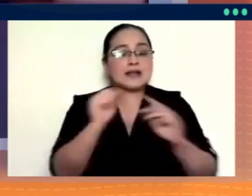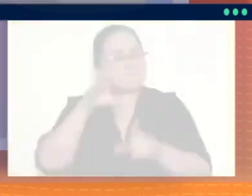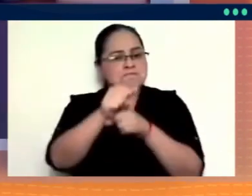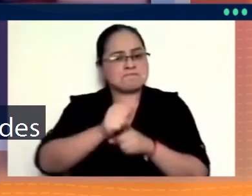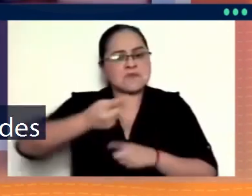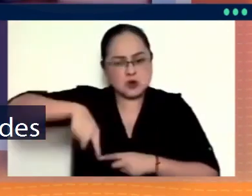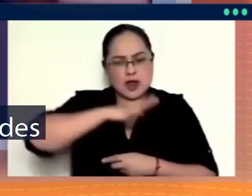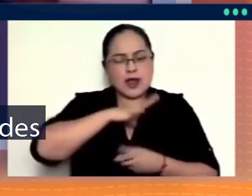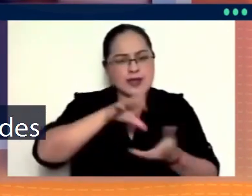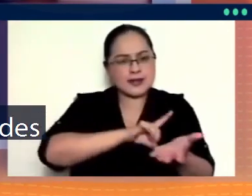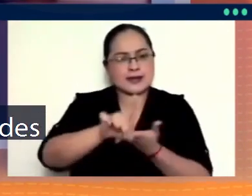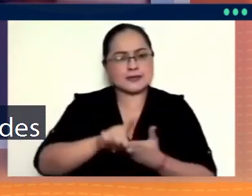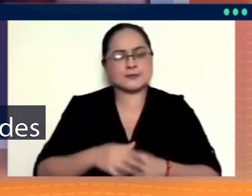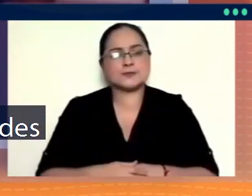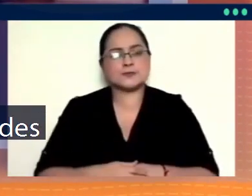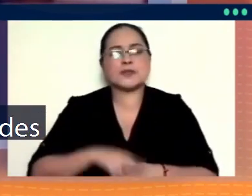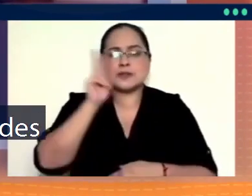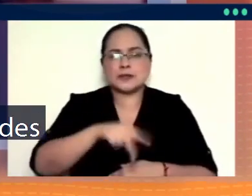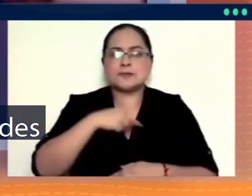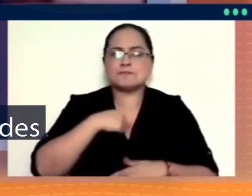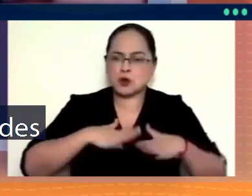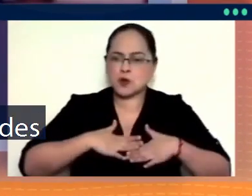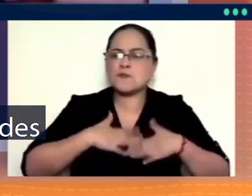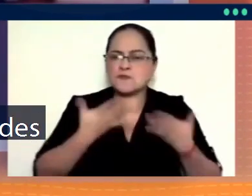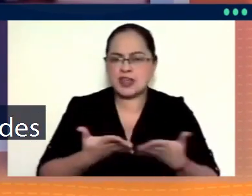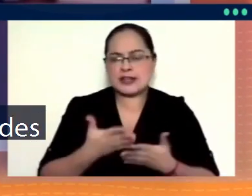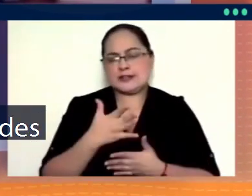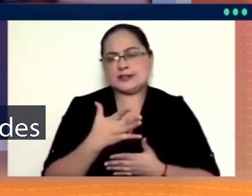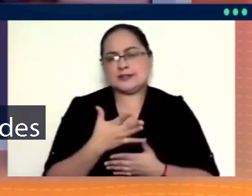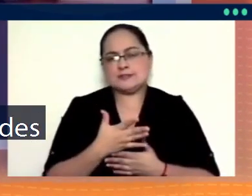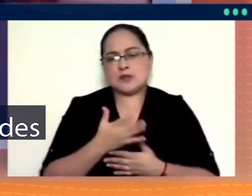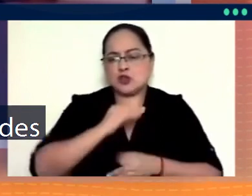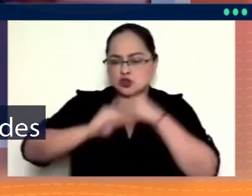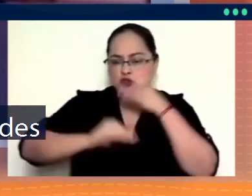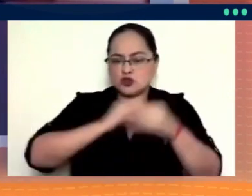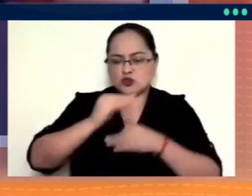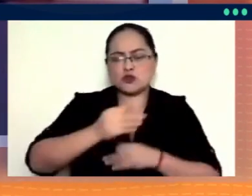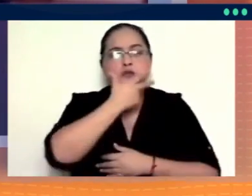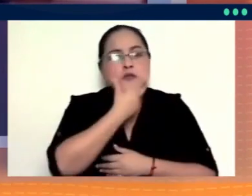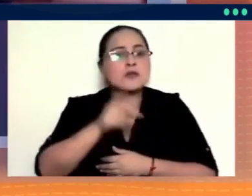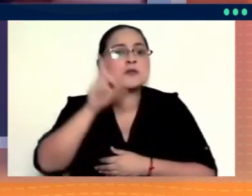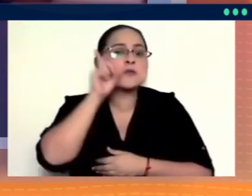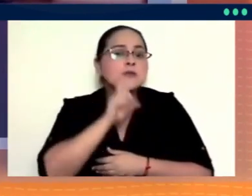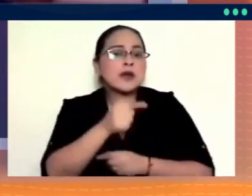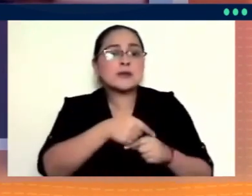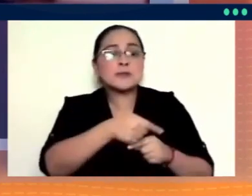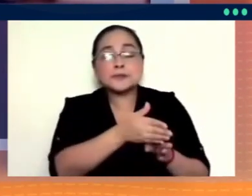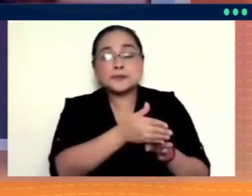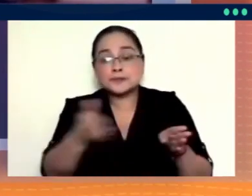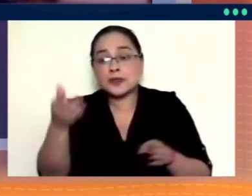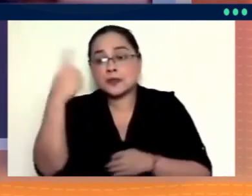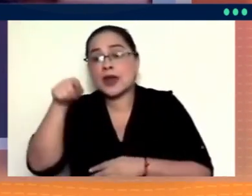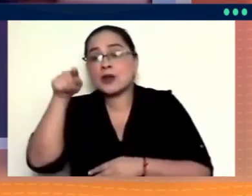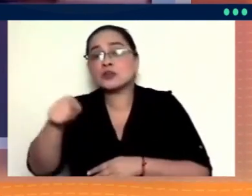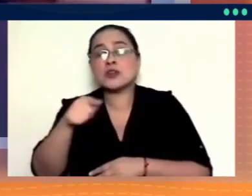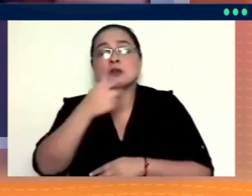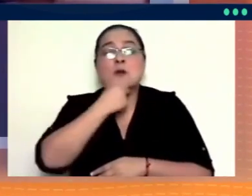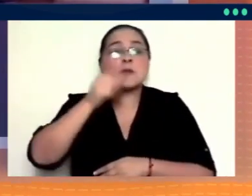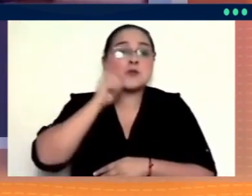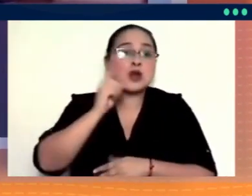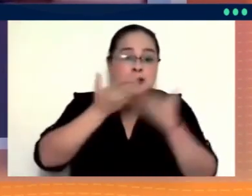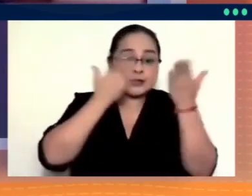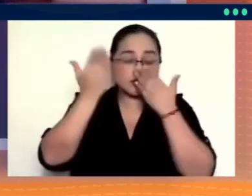mujer. Tengo confianza y esperanza en que todas y todos ustedes, los futuros abogados y abogadas